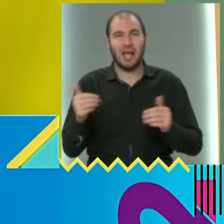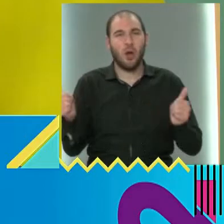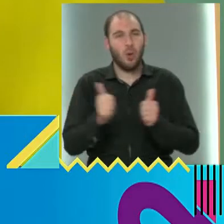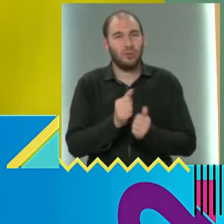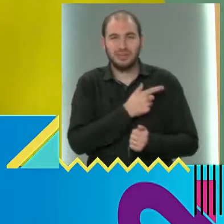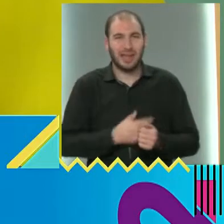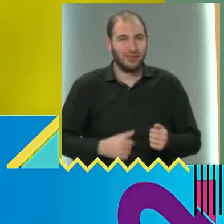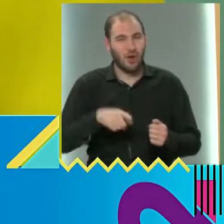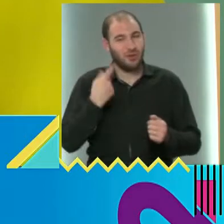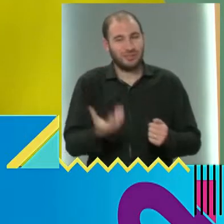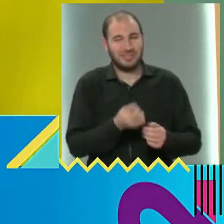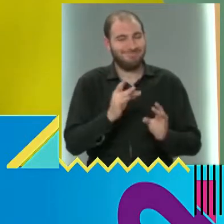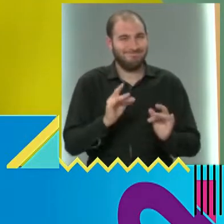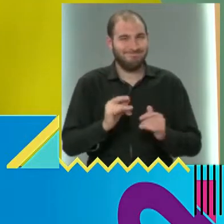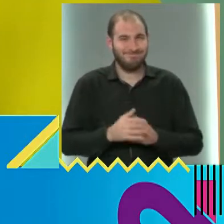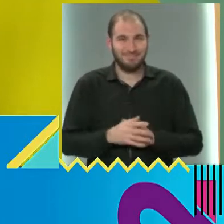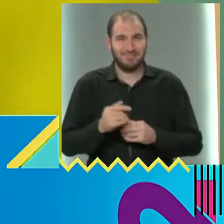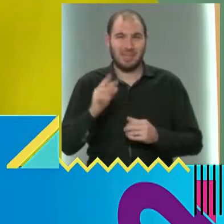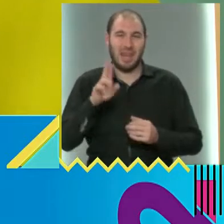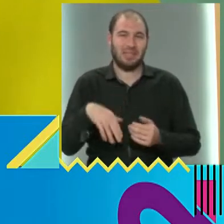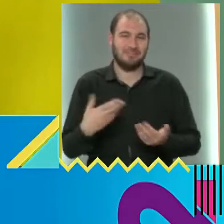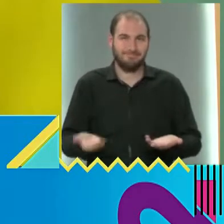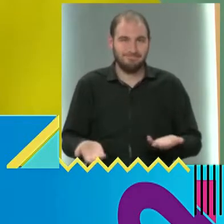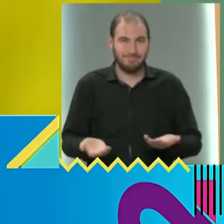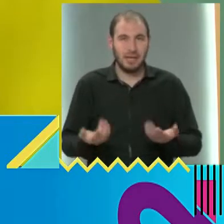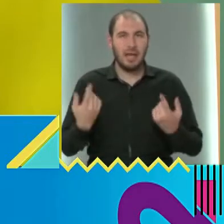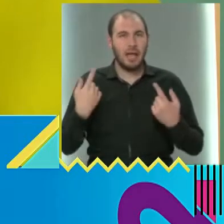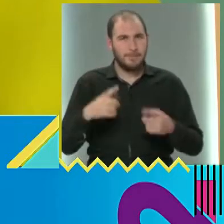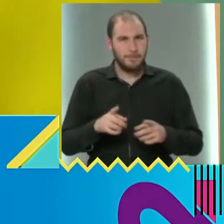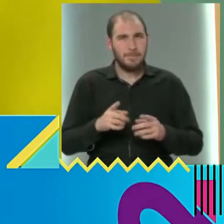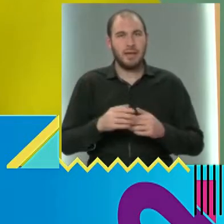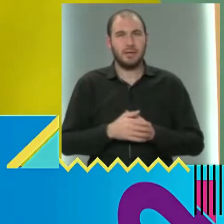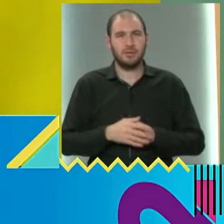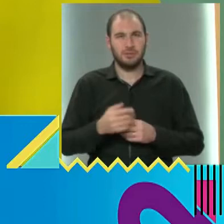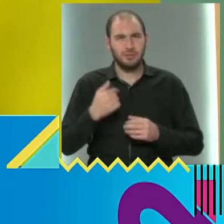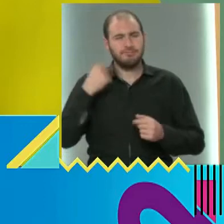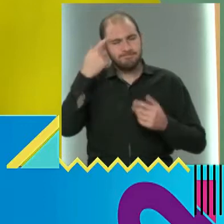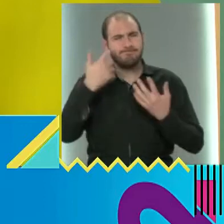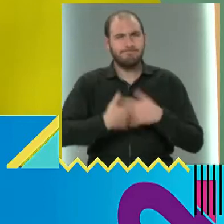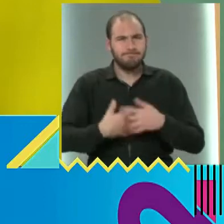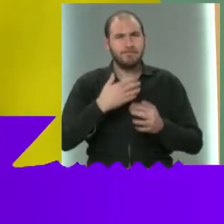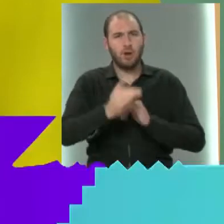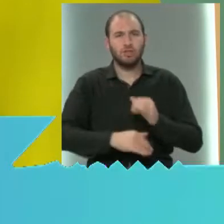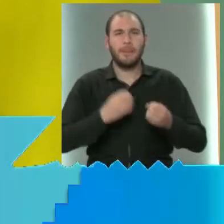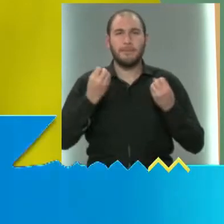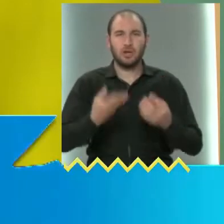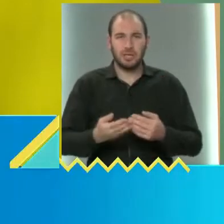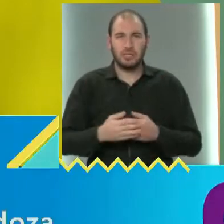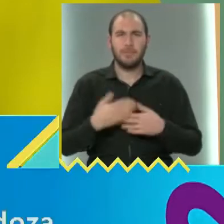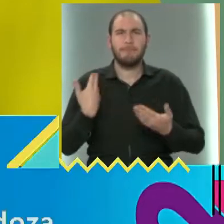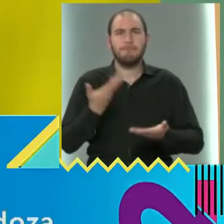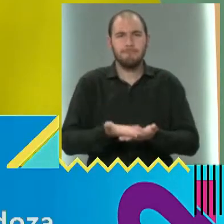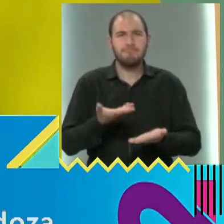acompañamiento del Estado. Esto es lógico, pero quiero seguir haciendo un poco de reflexiones y respecto al por qué insistí